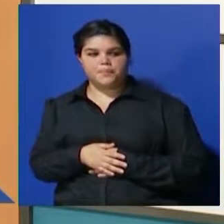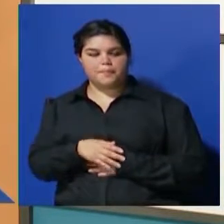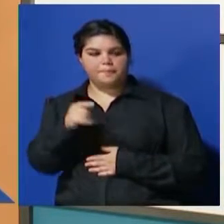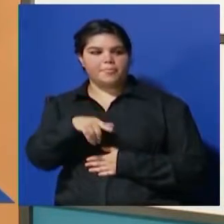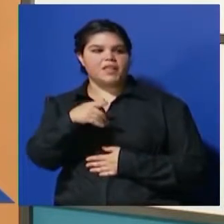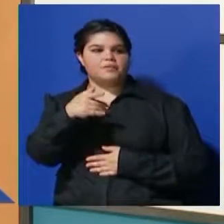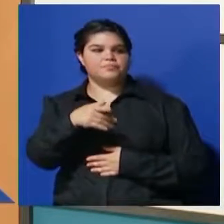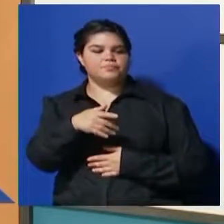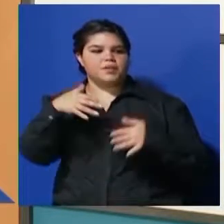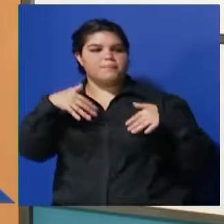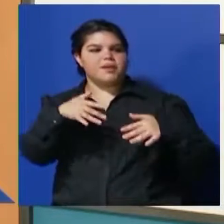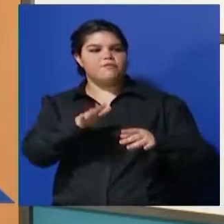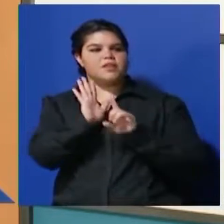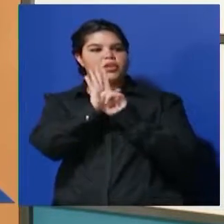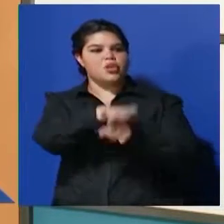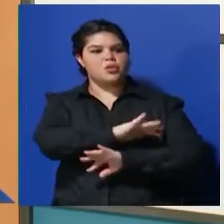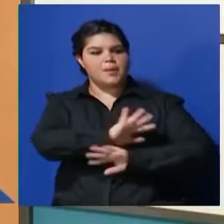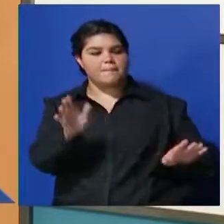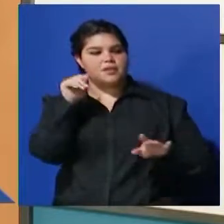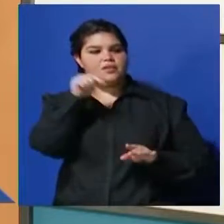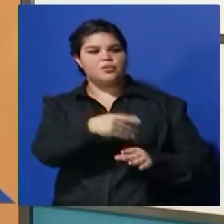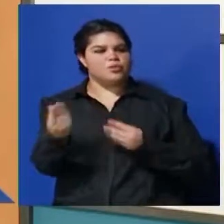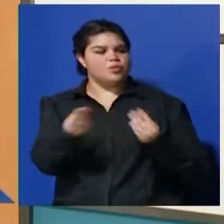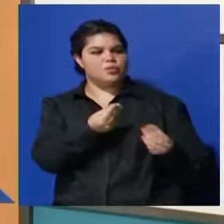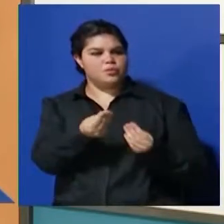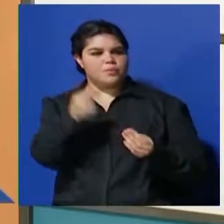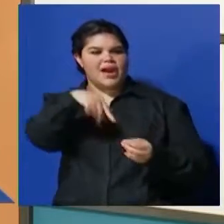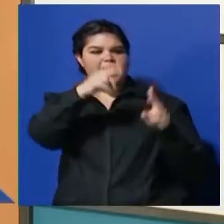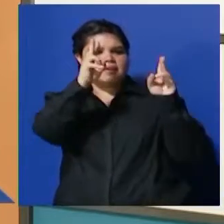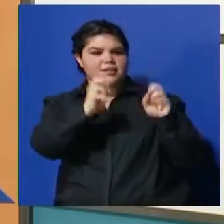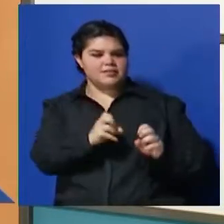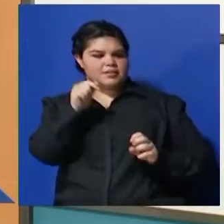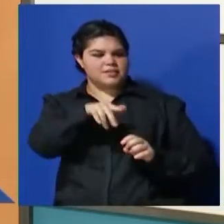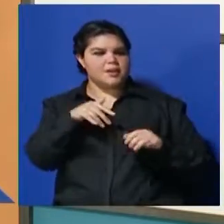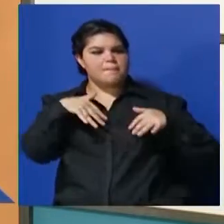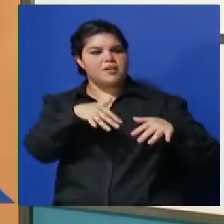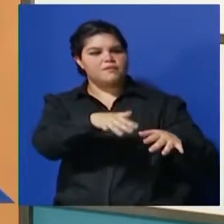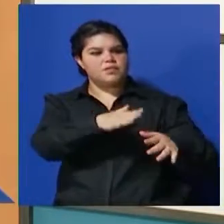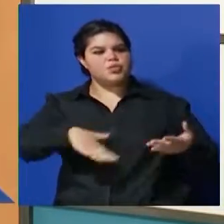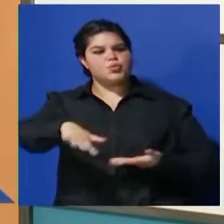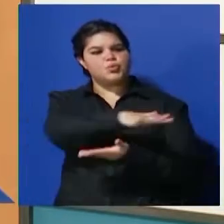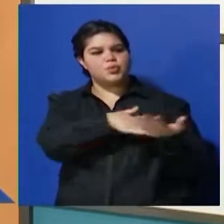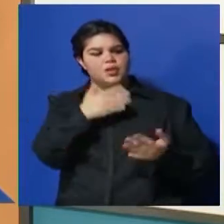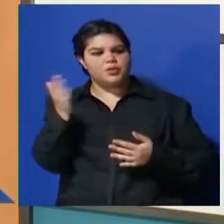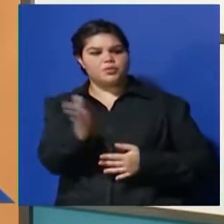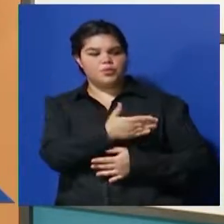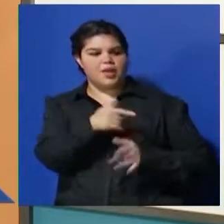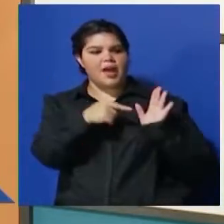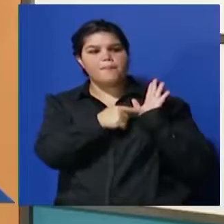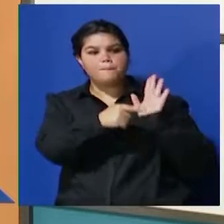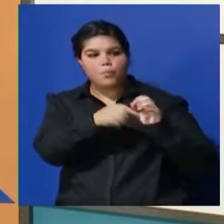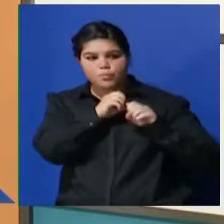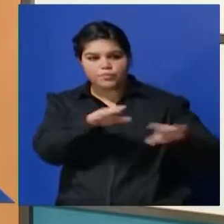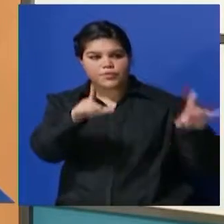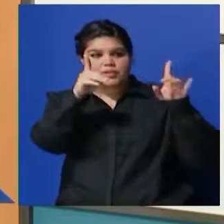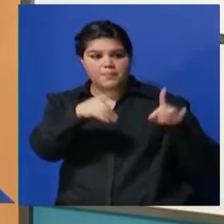Ni Una Menos en la Argentina? ¿Pensás que sirven? ¿Cómo ves el análisis de esa manifestación social? Además de visibilizar, ¿pensás que aporta